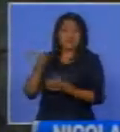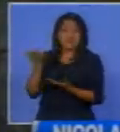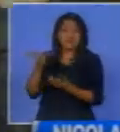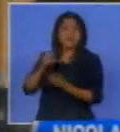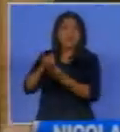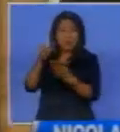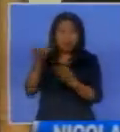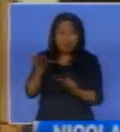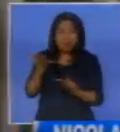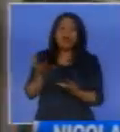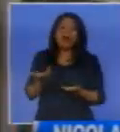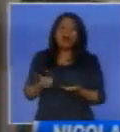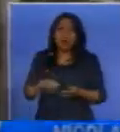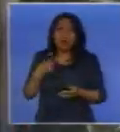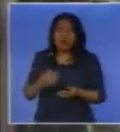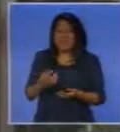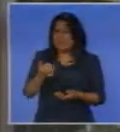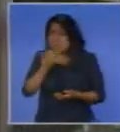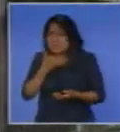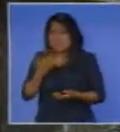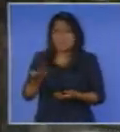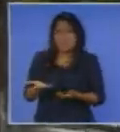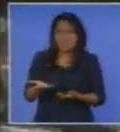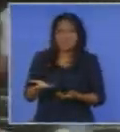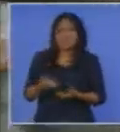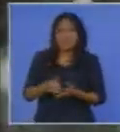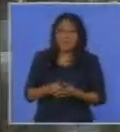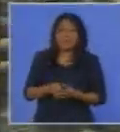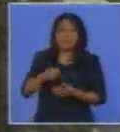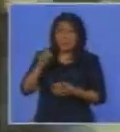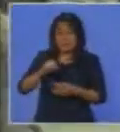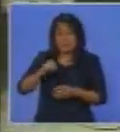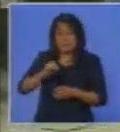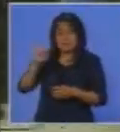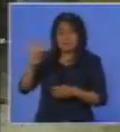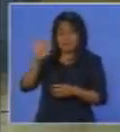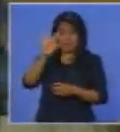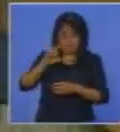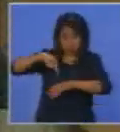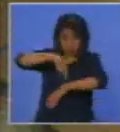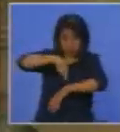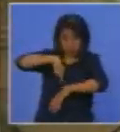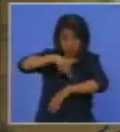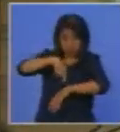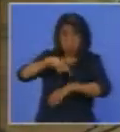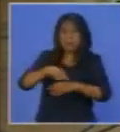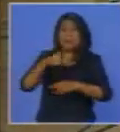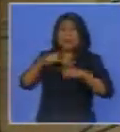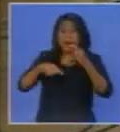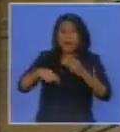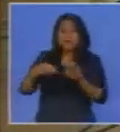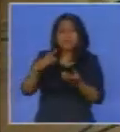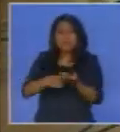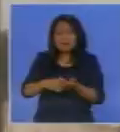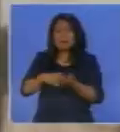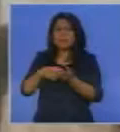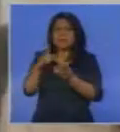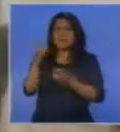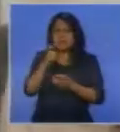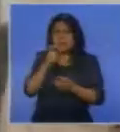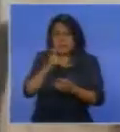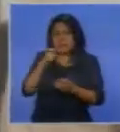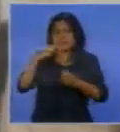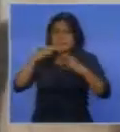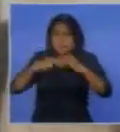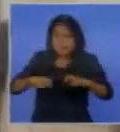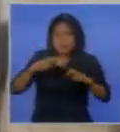una petición de nulidad. En 48 horas, la Junta deberá evacuar esos recursos. Paralelamente, el vicepresidente del CNE, Paul Salazar, dijo